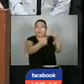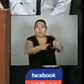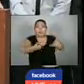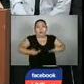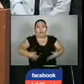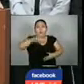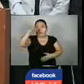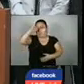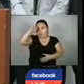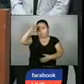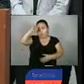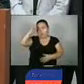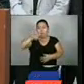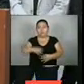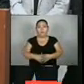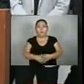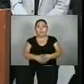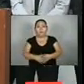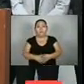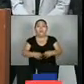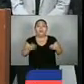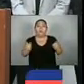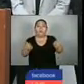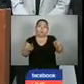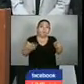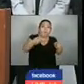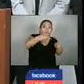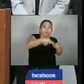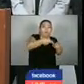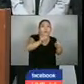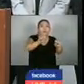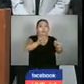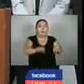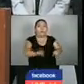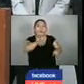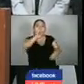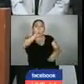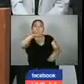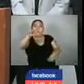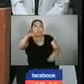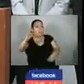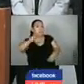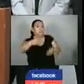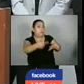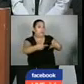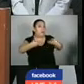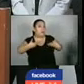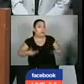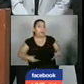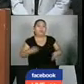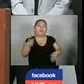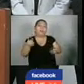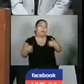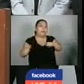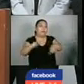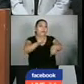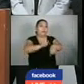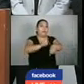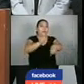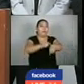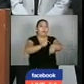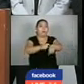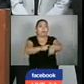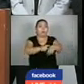al trabajo. Inscribir a sus empleados al régimen del Seguro Social según plazos y